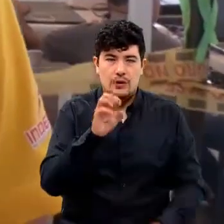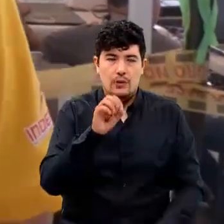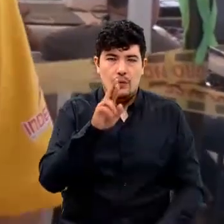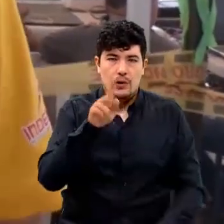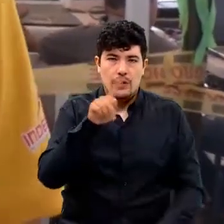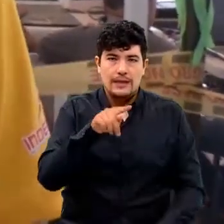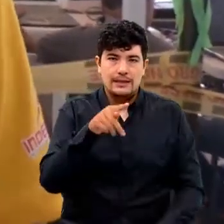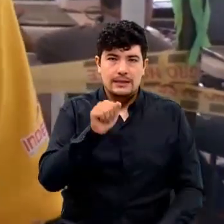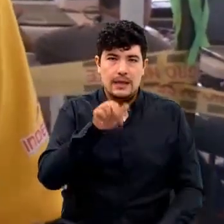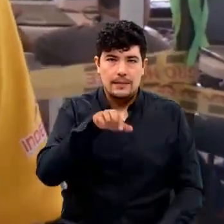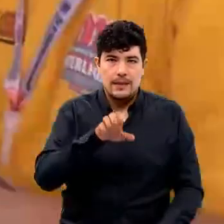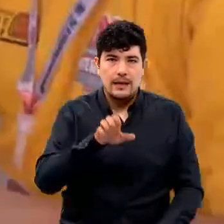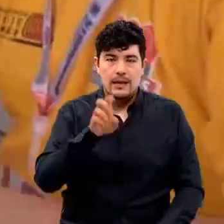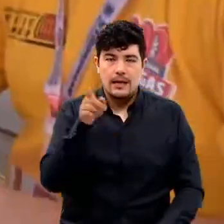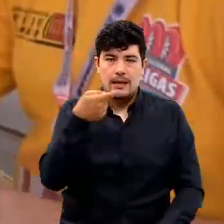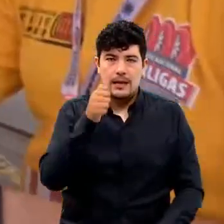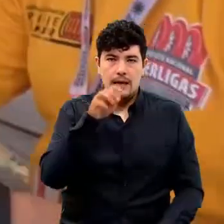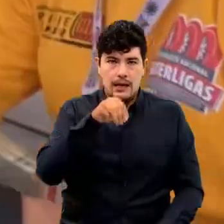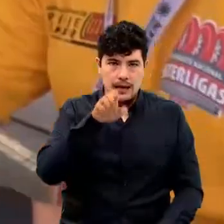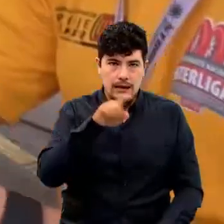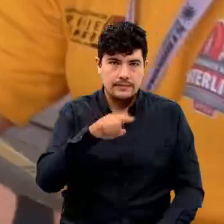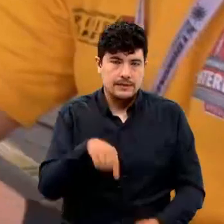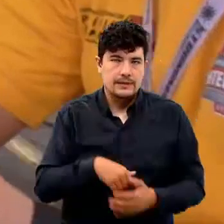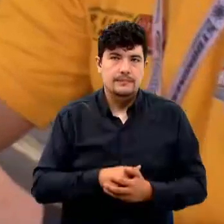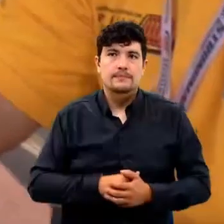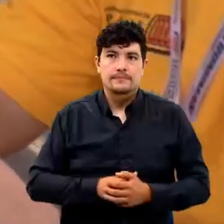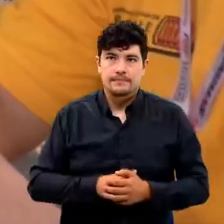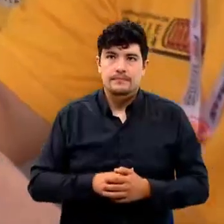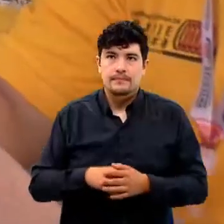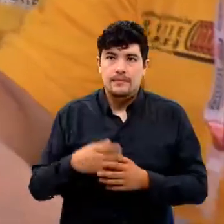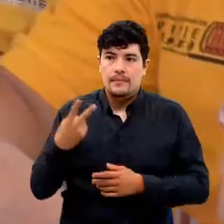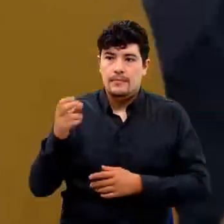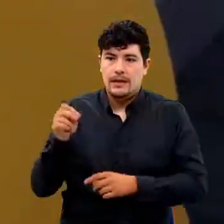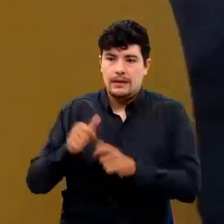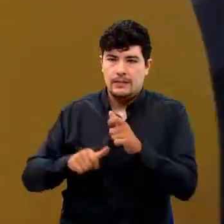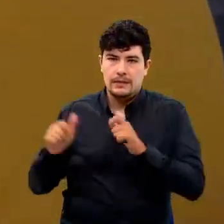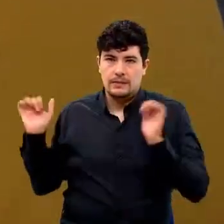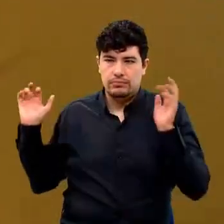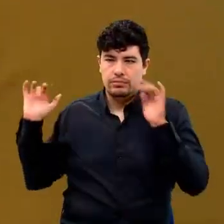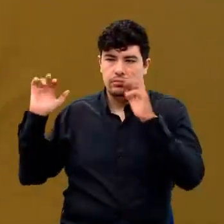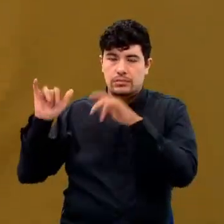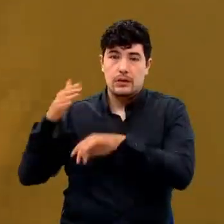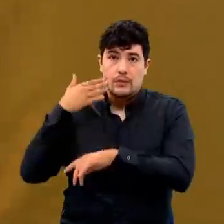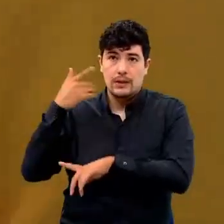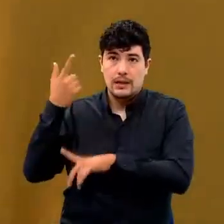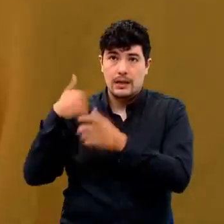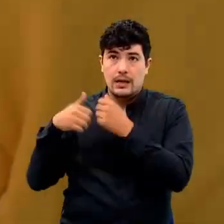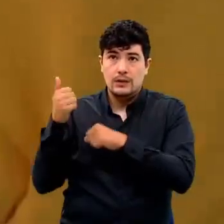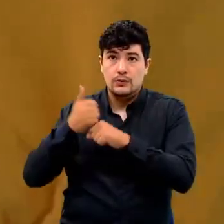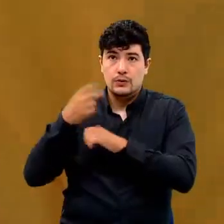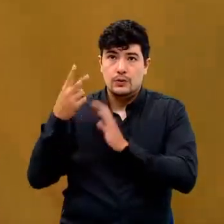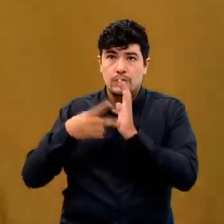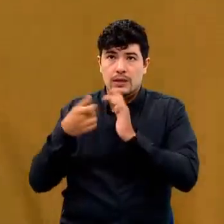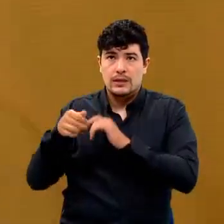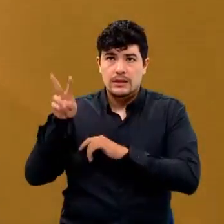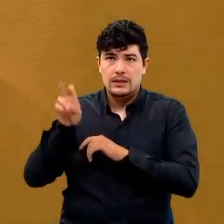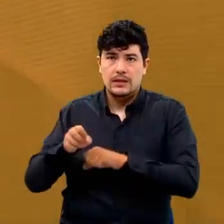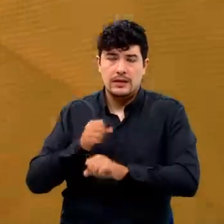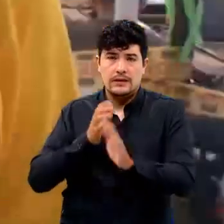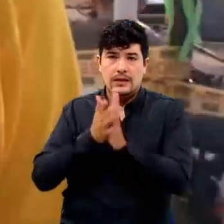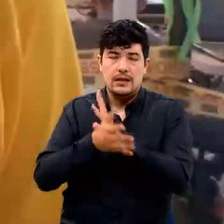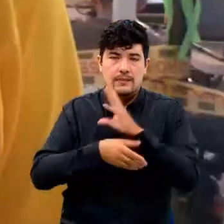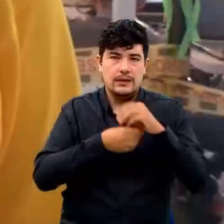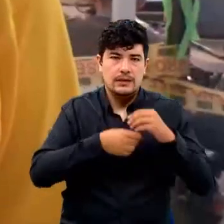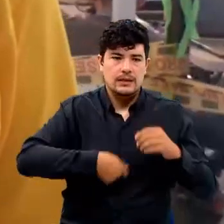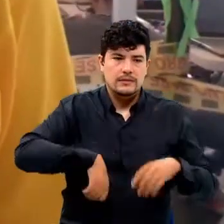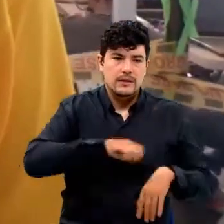Games, cubriendo todos los deportes, desplazando más de 20 personas a Nanjing, China en el 2017, a Barcelona,